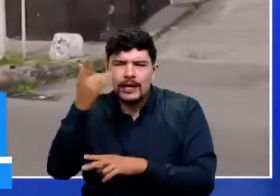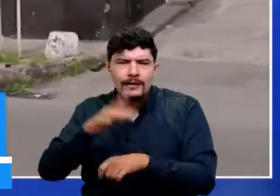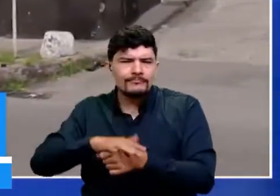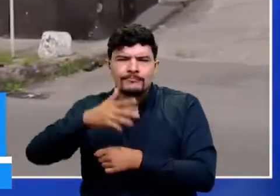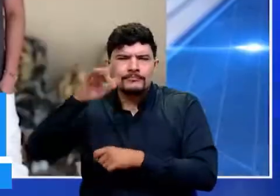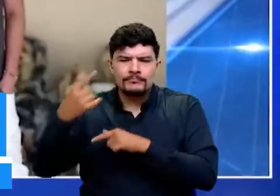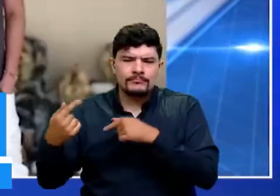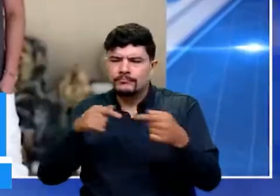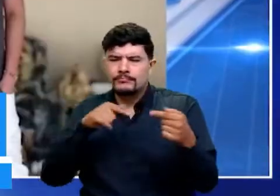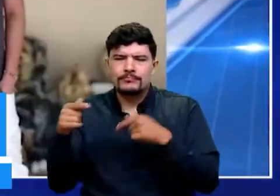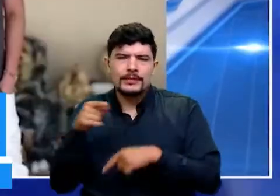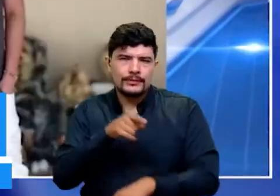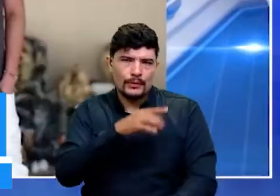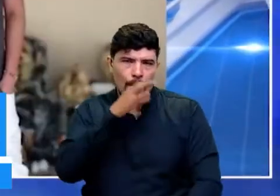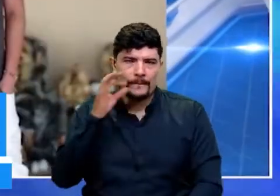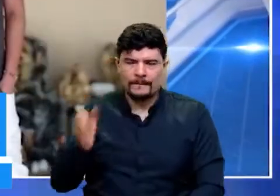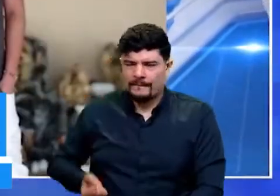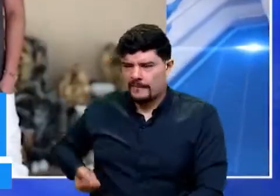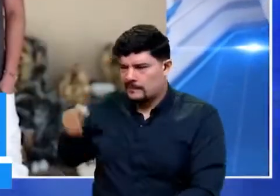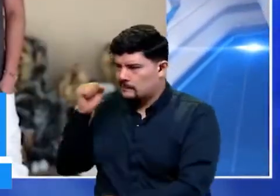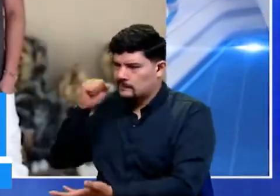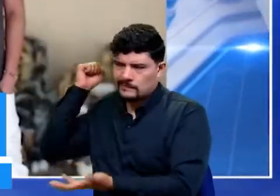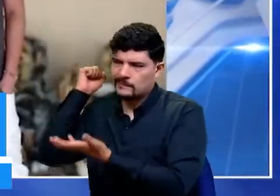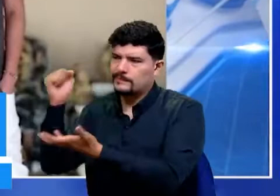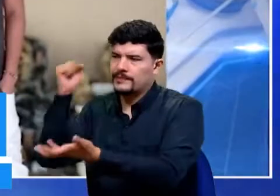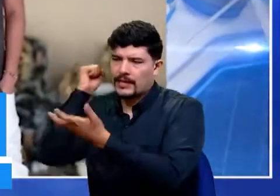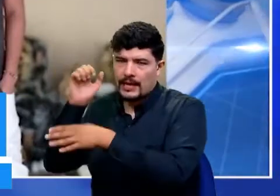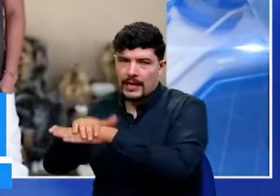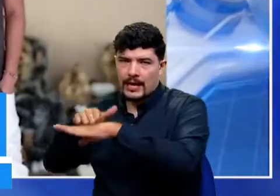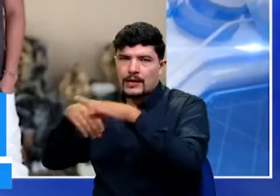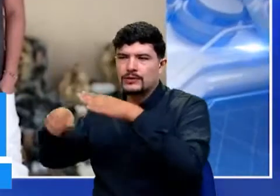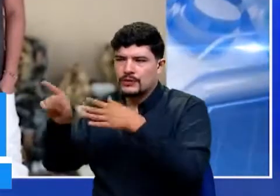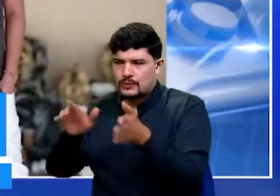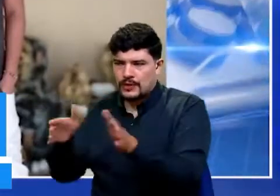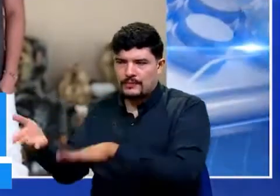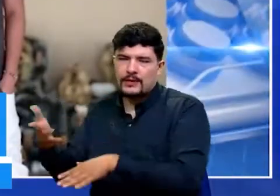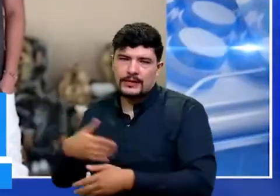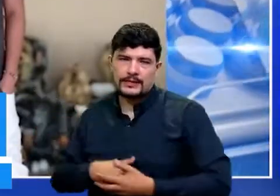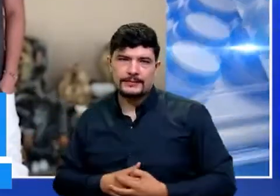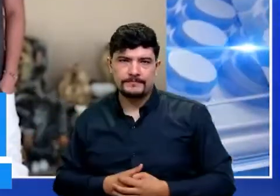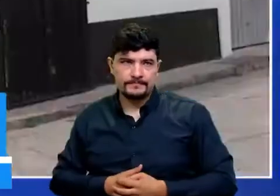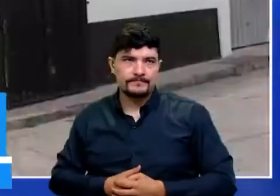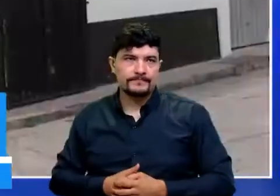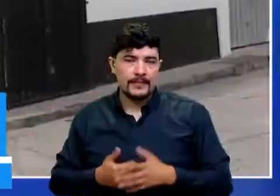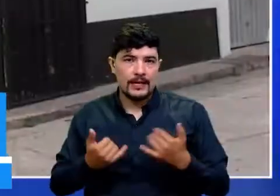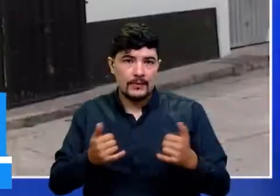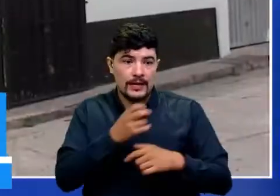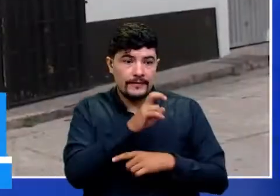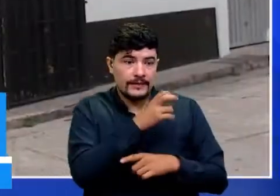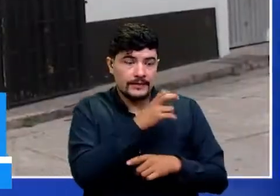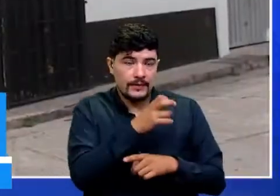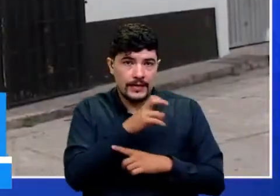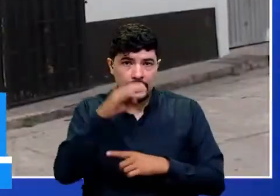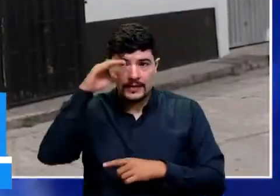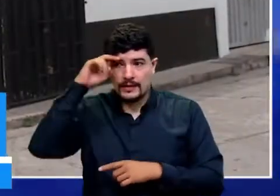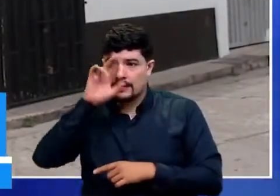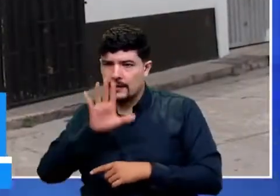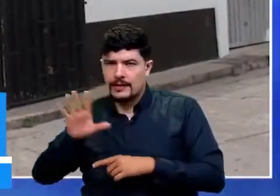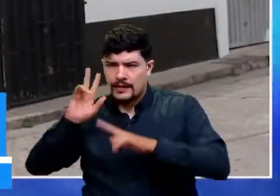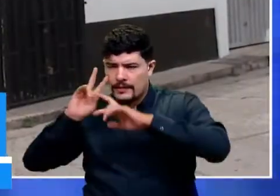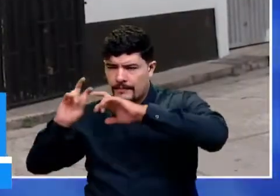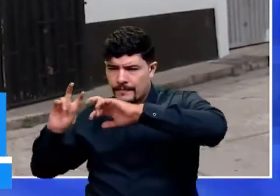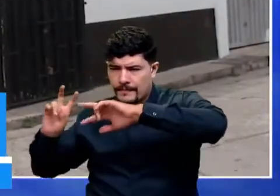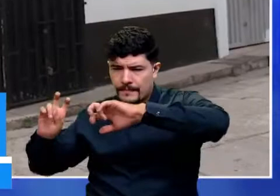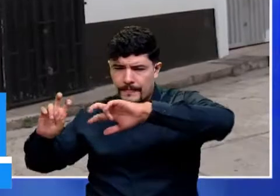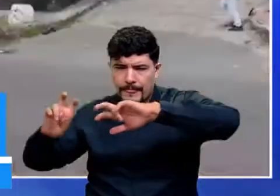uno de ellos sacó un arma cortopunzante y le ocasiona la muerte posteriormente en el hospital. De la mano y el liderazgo de la Fiscalía General de la Nación, se están